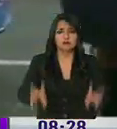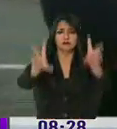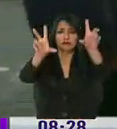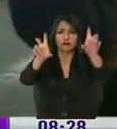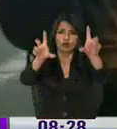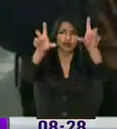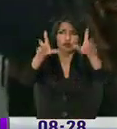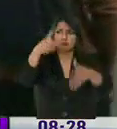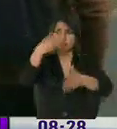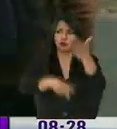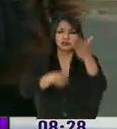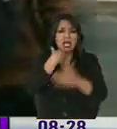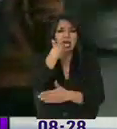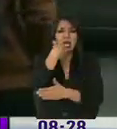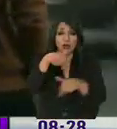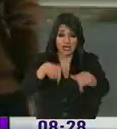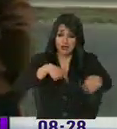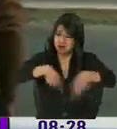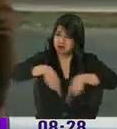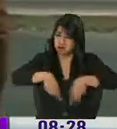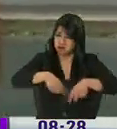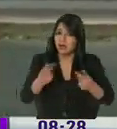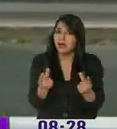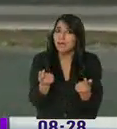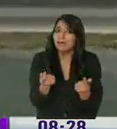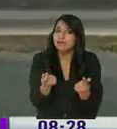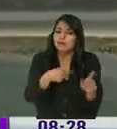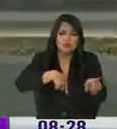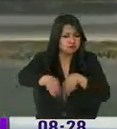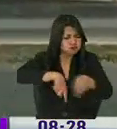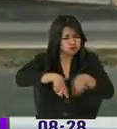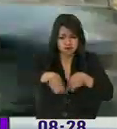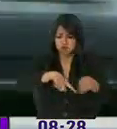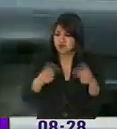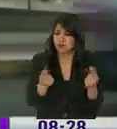una fotoradar o fotomultas, porque aquí esto se convierte en una pista